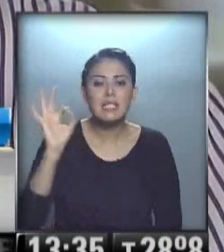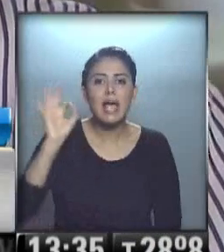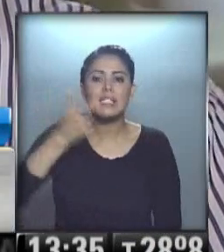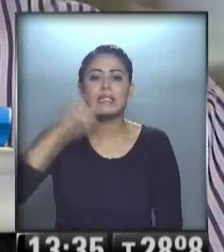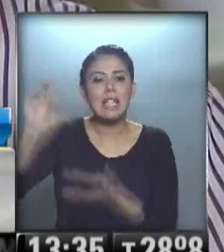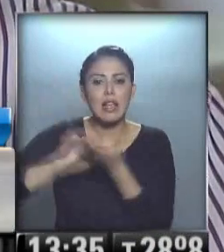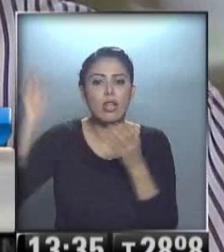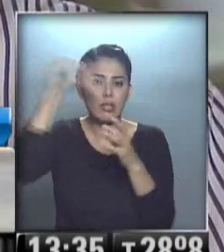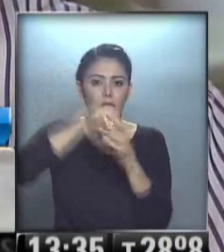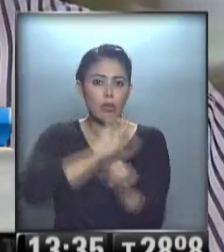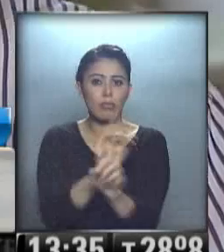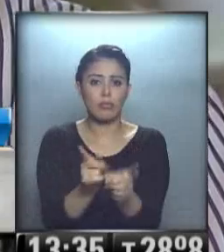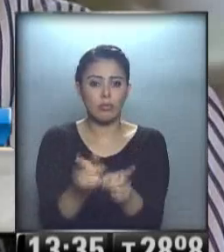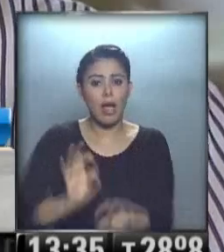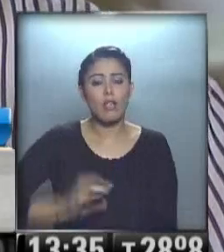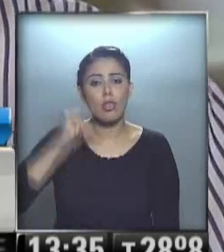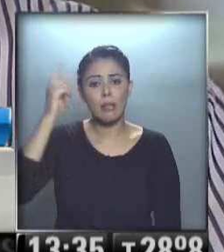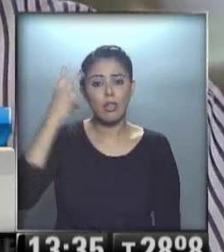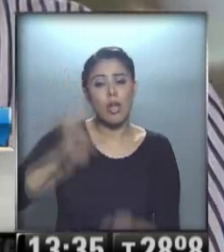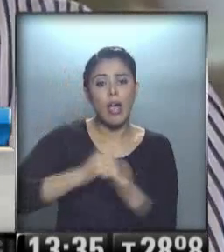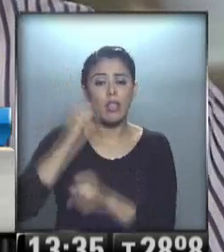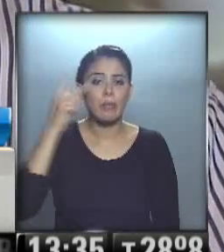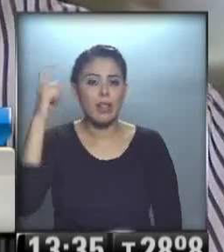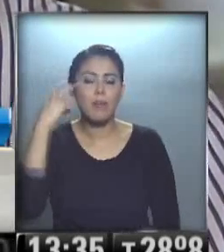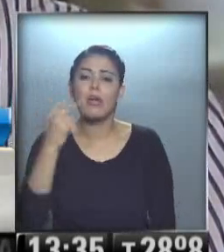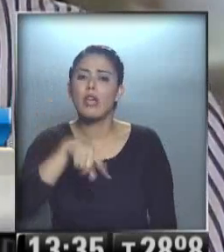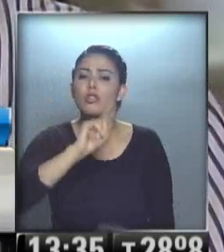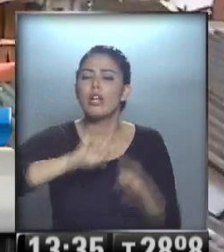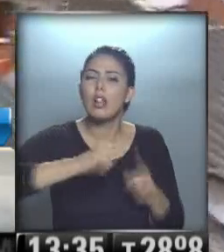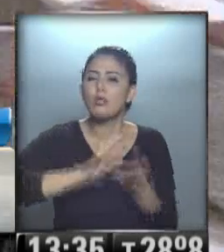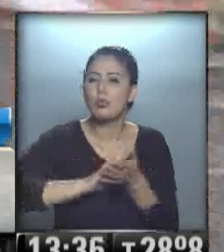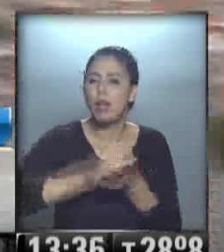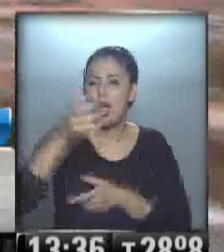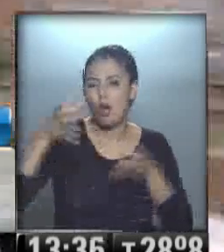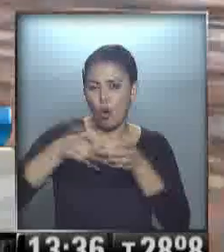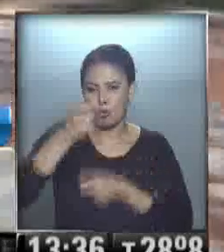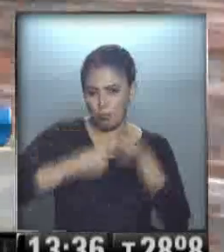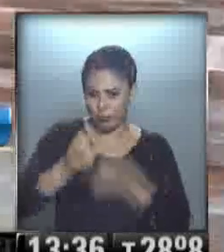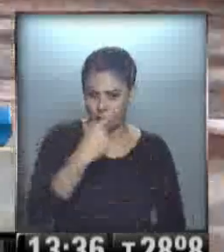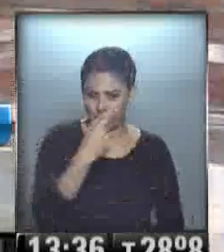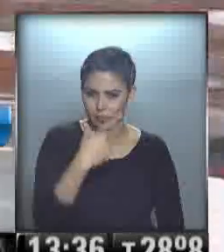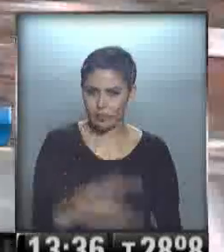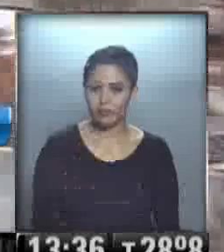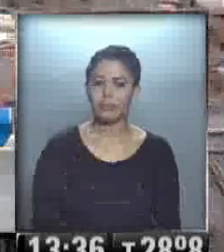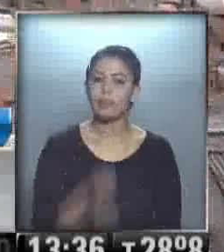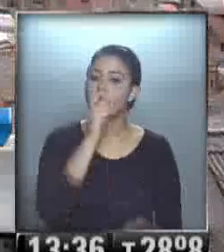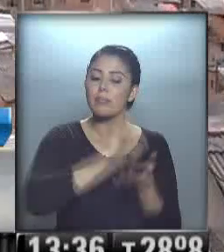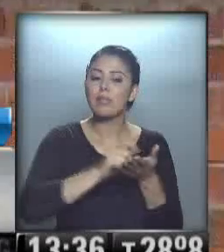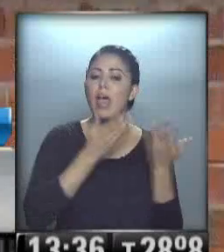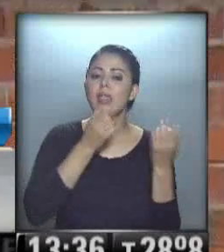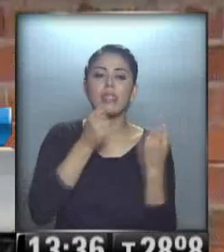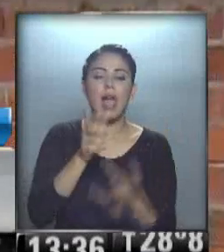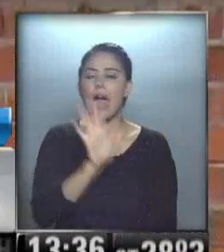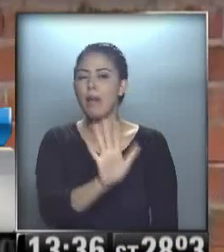Congreso colombiano en el periodo 2002-2010. Por su relación con grupos del narcotráfico regional. Entre la dádiva y la